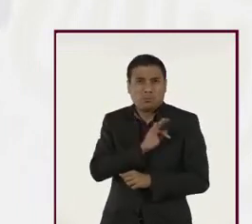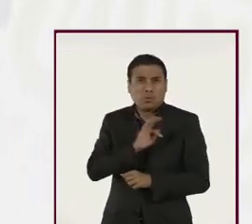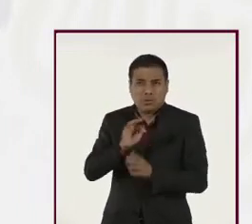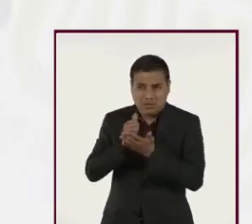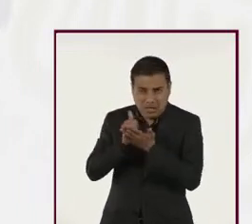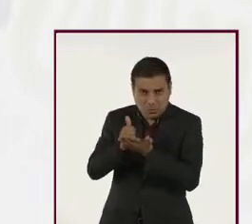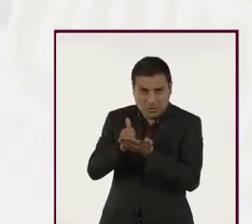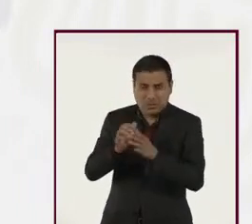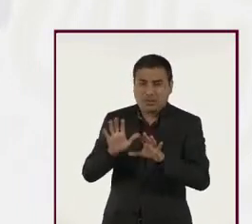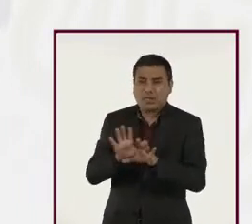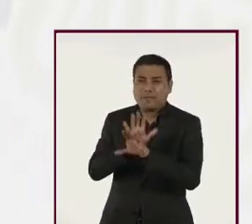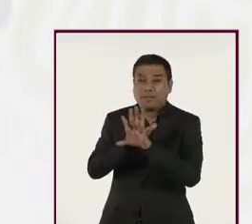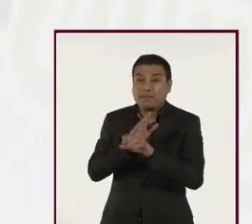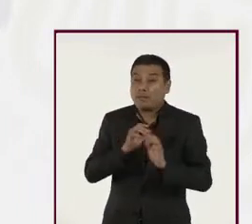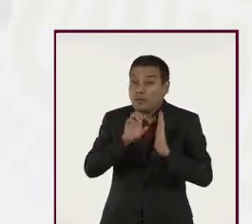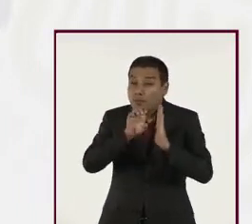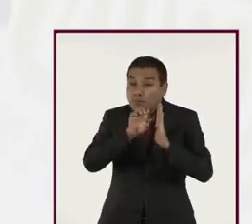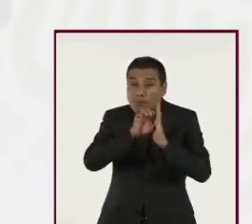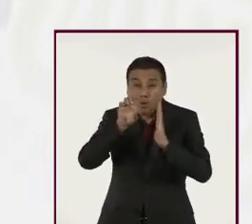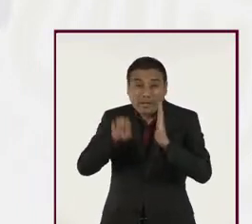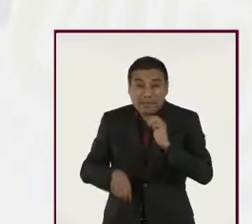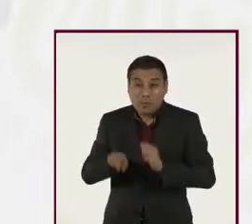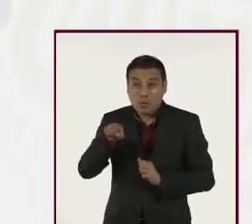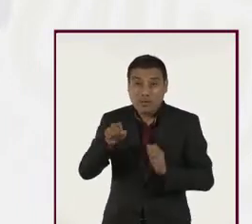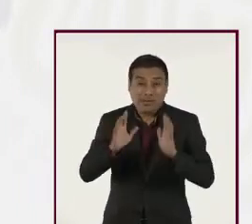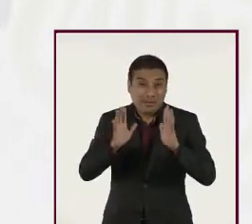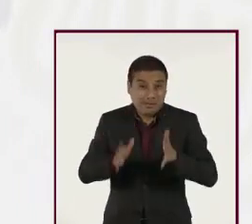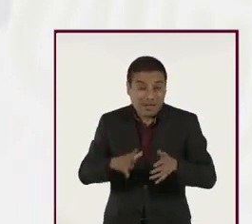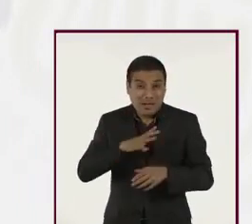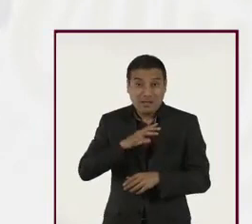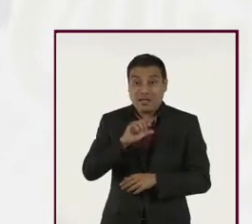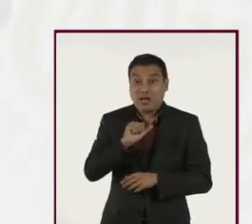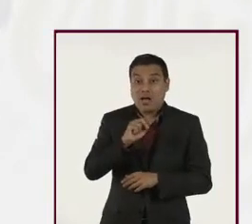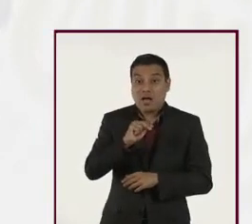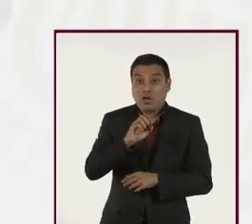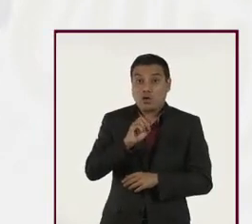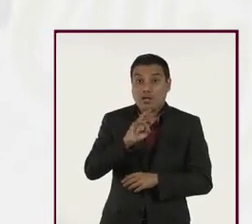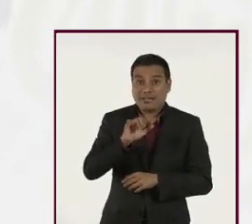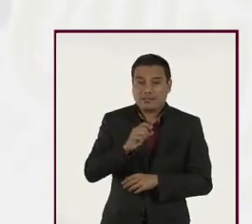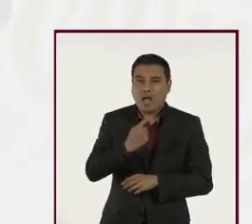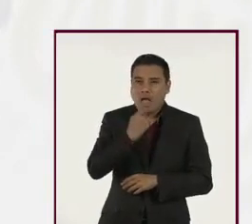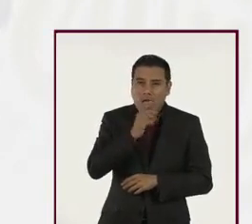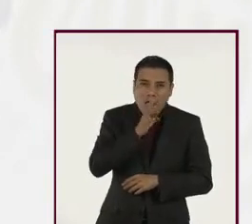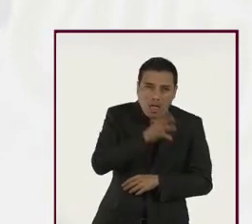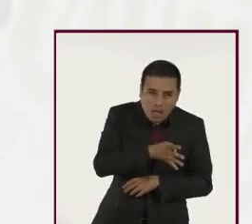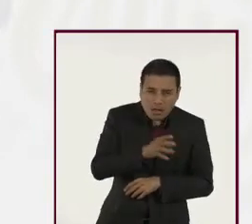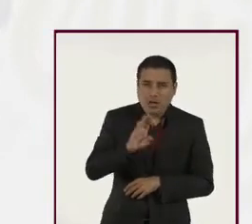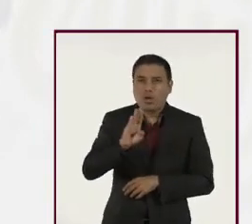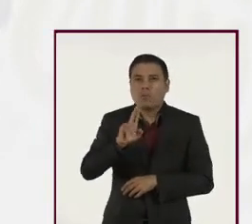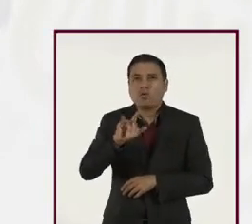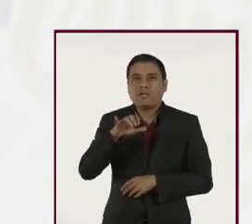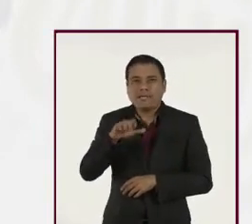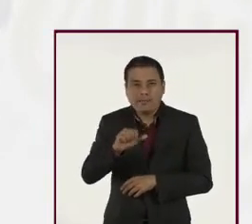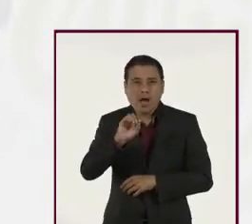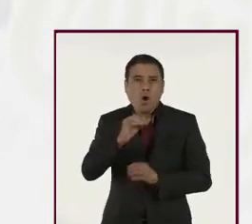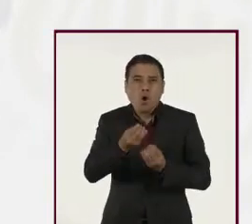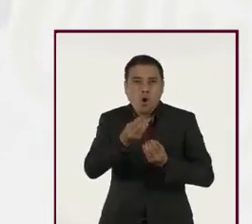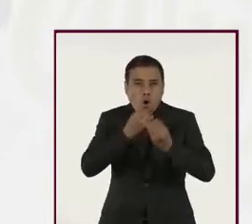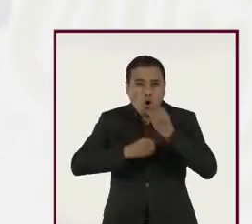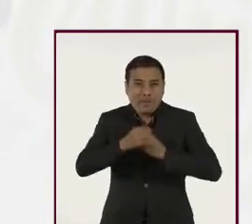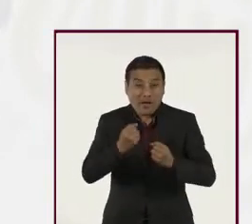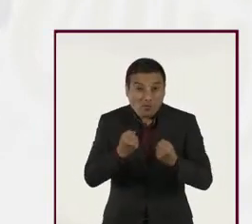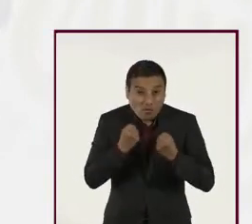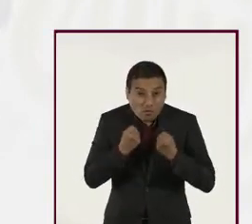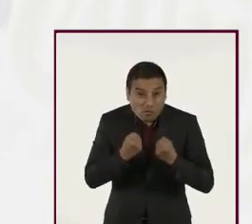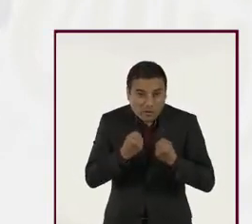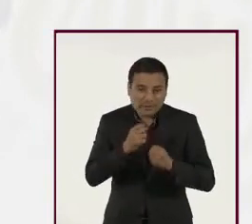estamos hablando ya de un padecimiento bien establecido como anorexia, bulimia o atracón, es indispensable que tenga una valoración